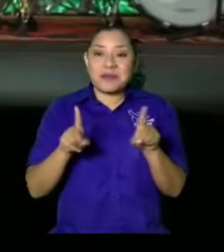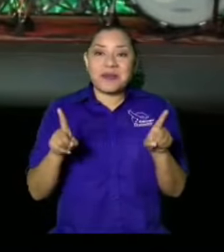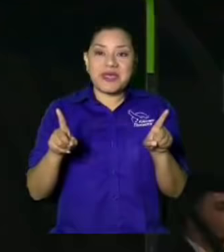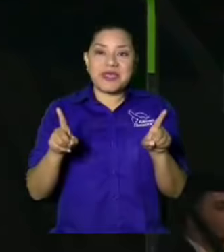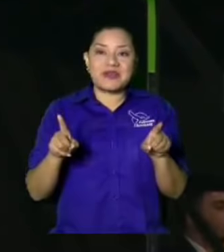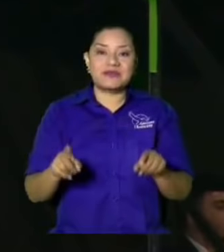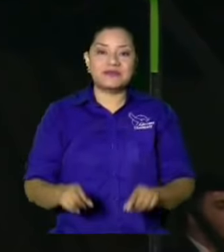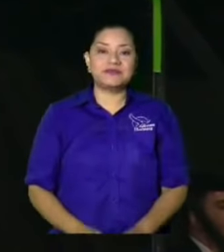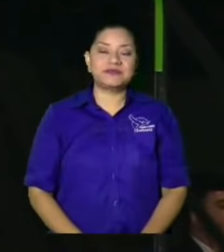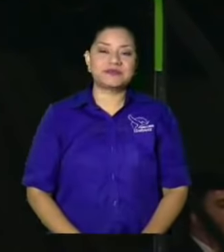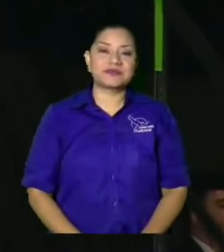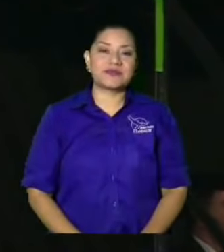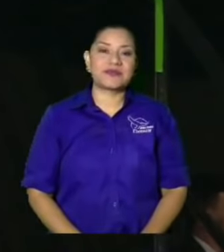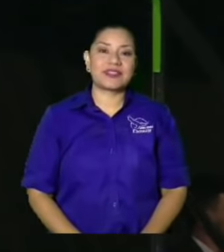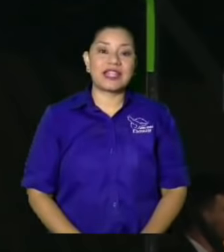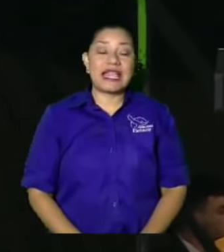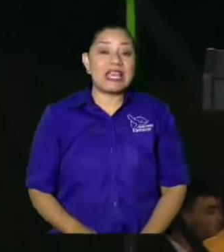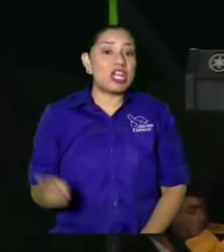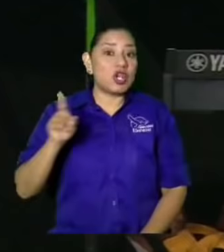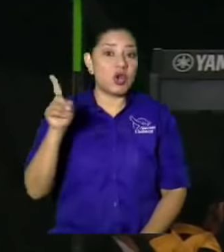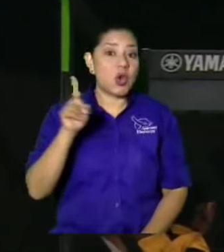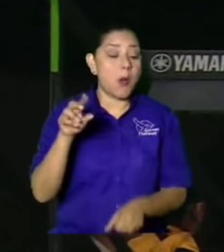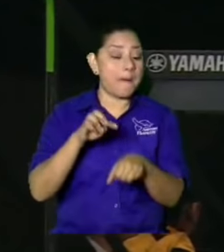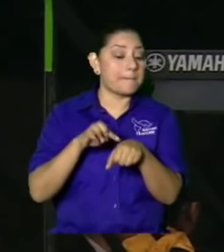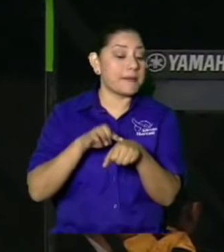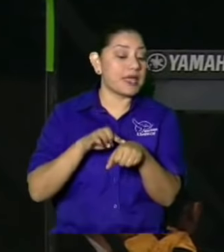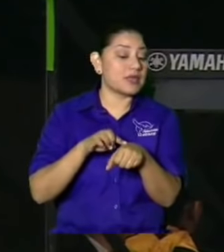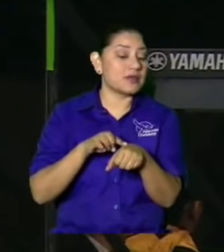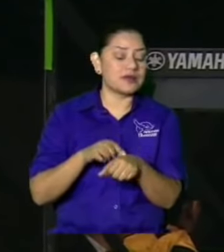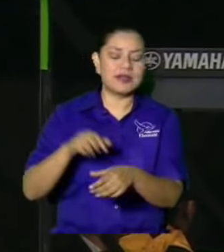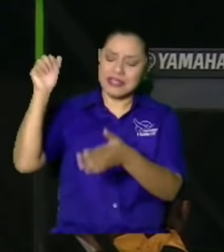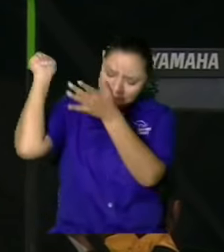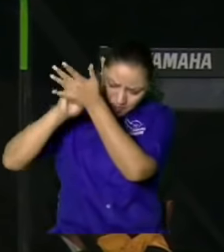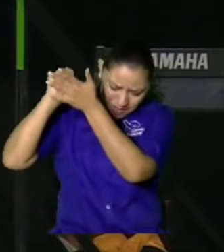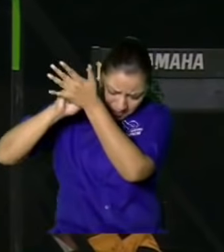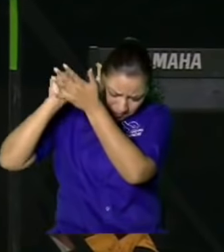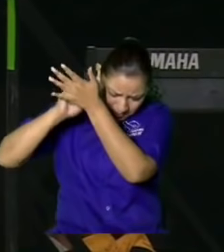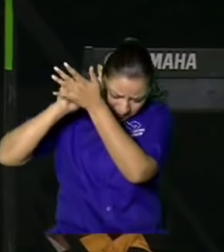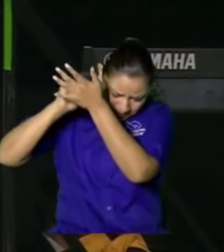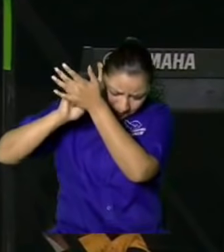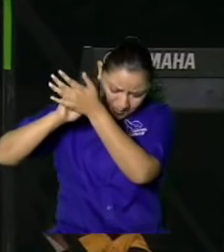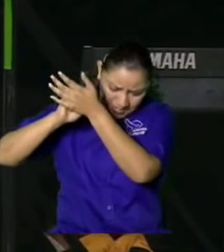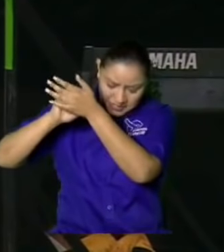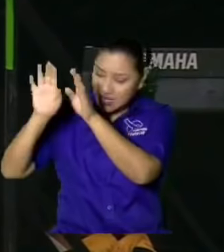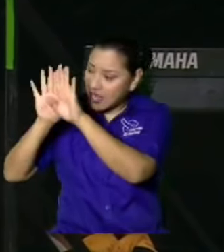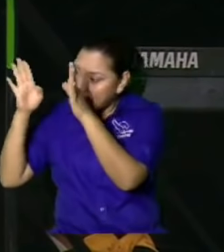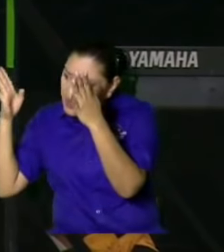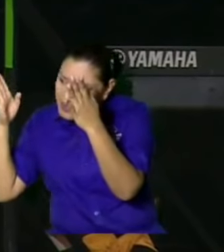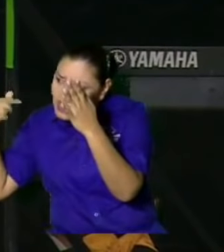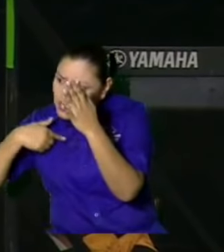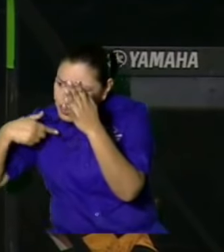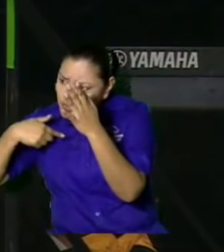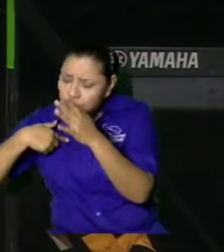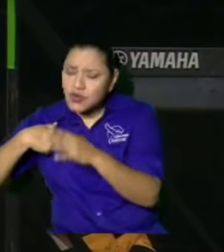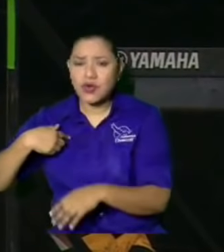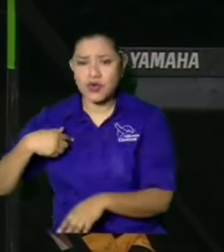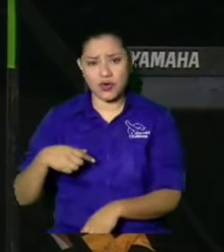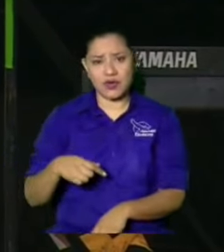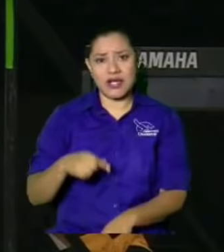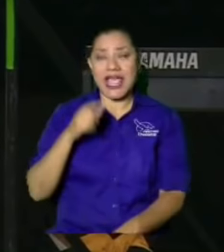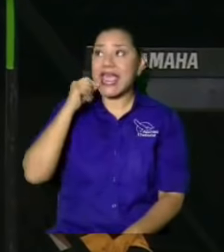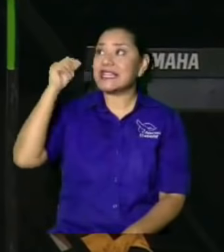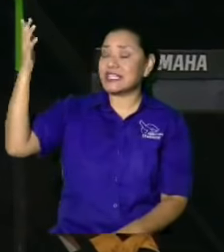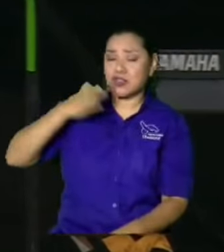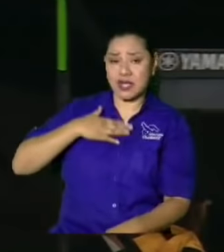Es que es su ángel. Volvió a tocar: soy yo. Hizo señas nada más: soy yo. Y el Señor